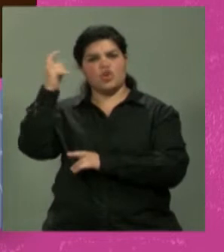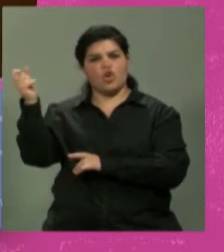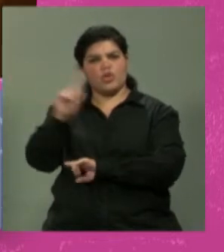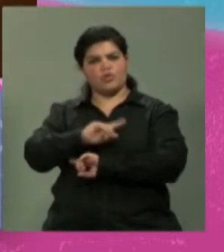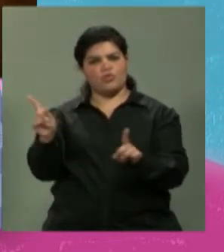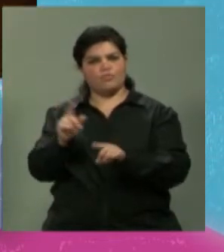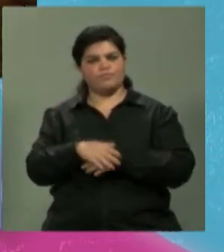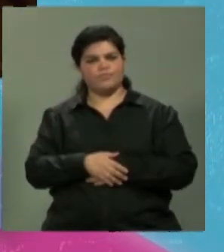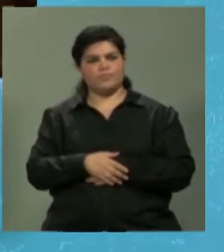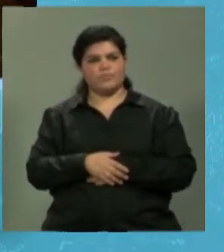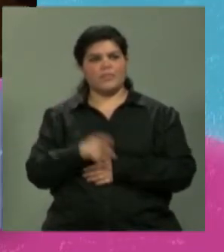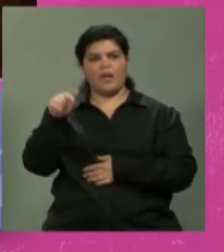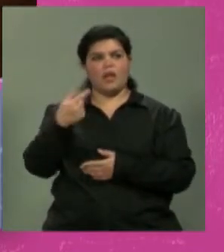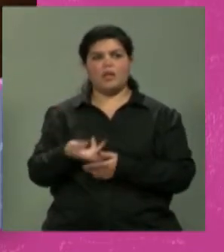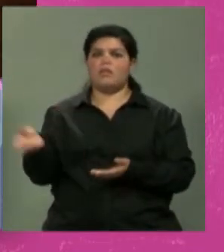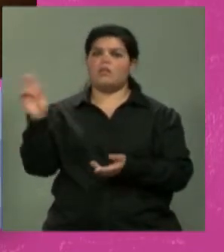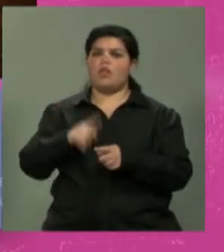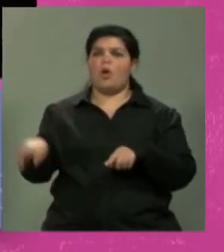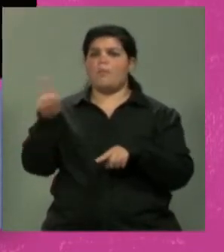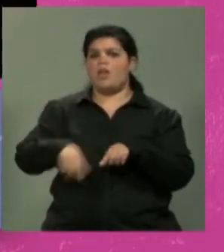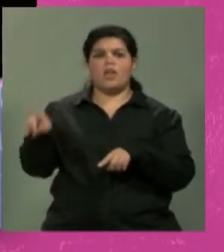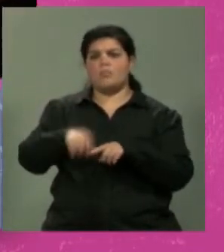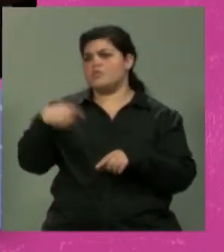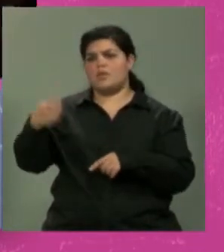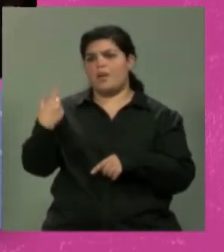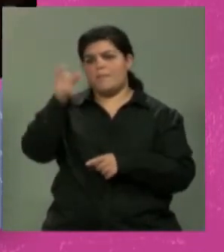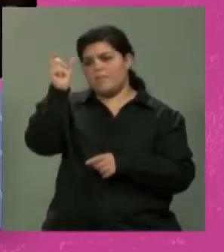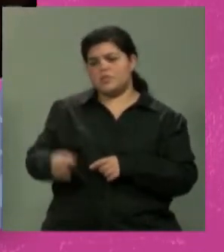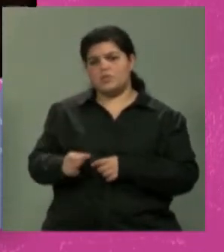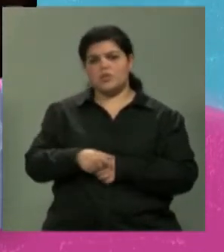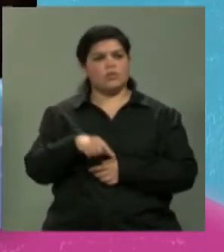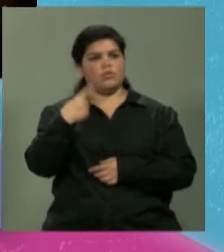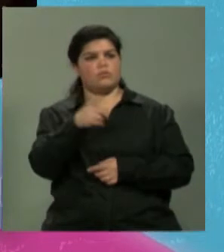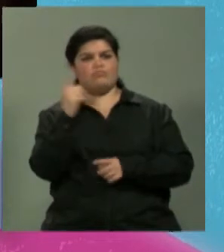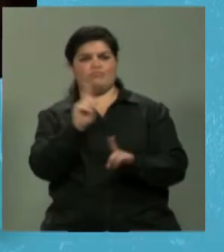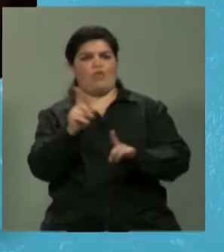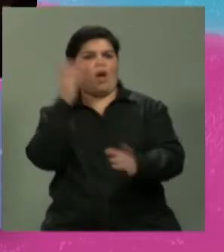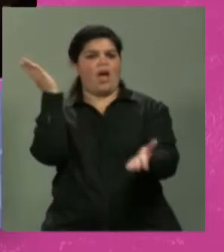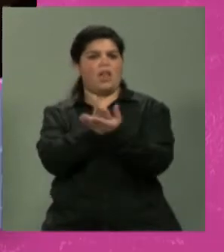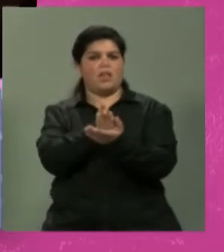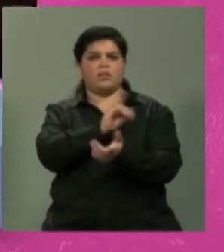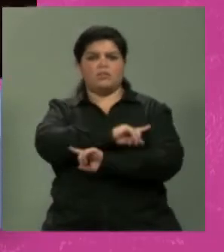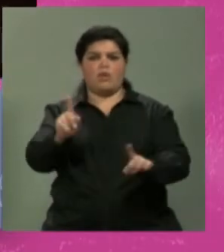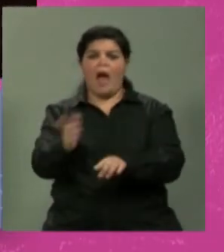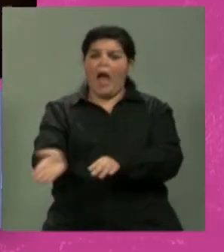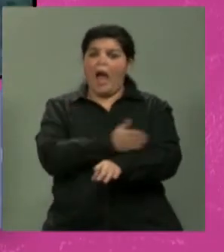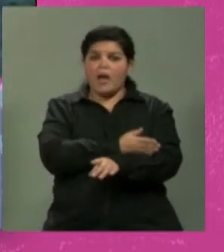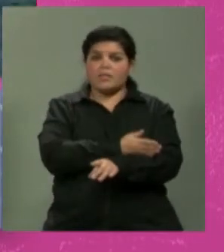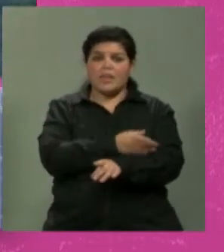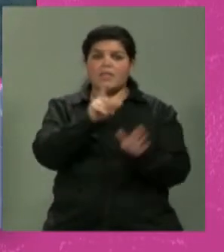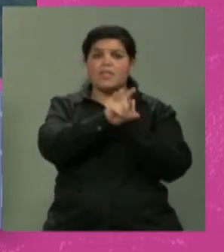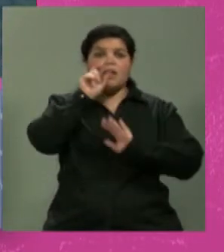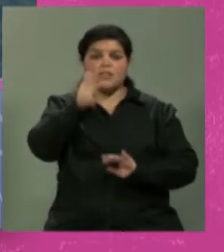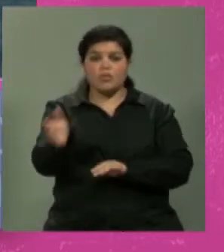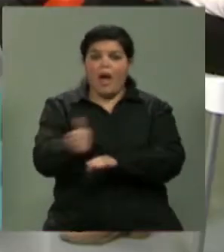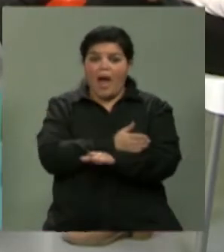tratamiento. contención. Va a reincidir, Es que va a no, reincidir. es que El tratamiento lo tenés que hacer psicológico. antes, no lo tenés que castigar y darle un tratamiento. Claro. Andá y contener a los pibes antes de que cometan un delito. Es que nadie